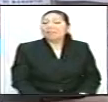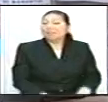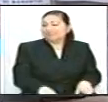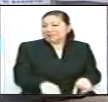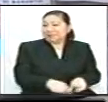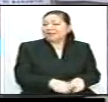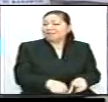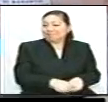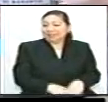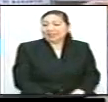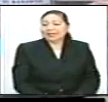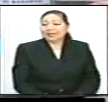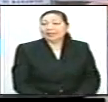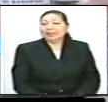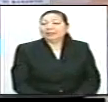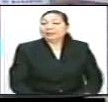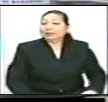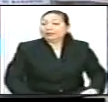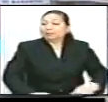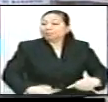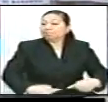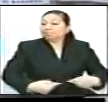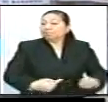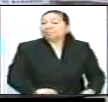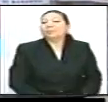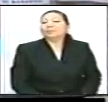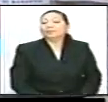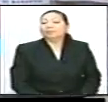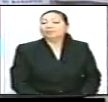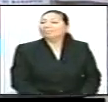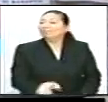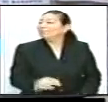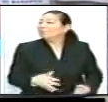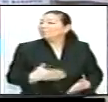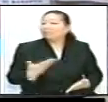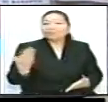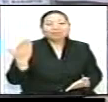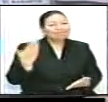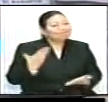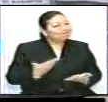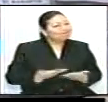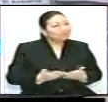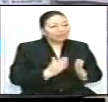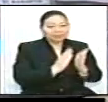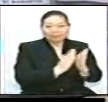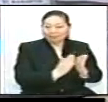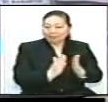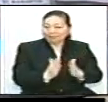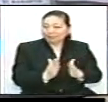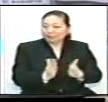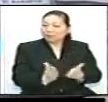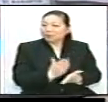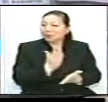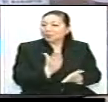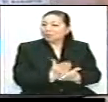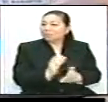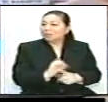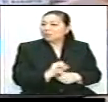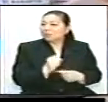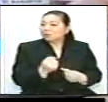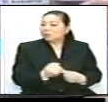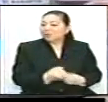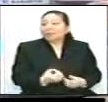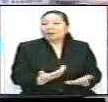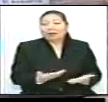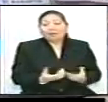También la competitividad no puede alcanzarse en la medida que hayan conflictos sociales.